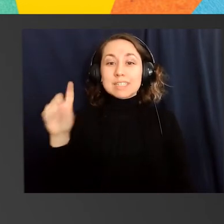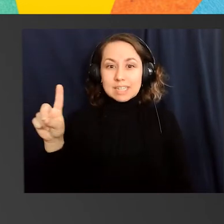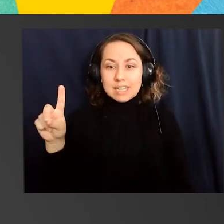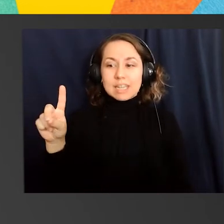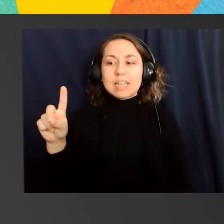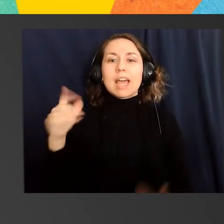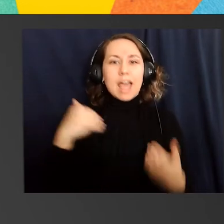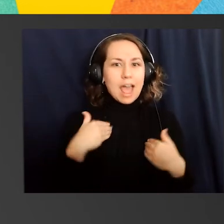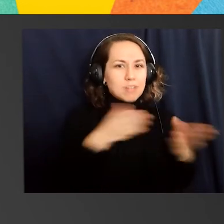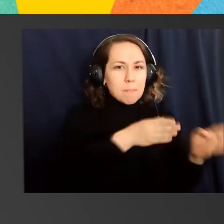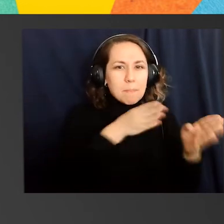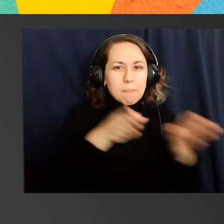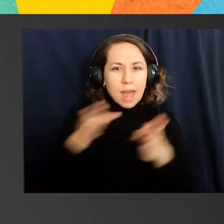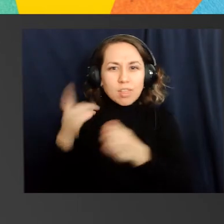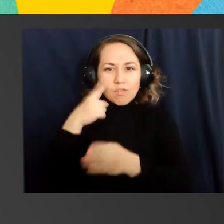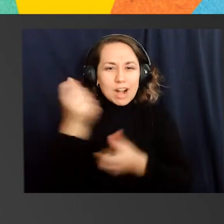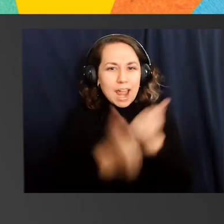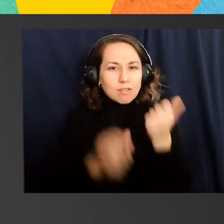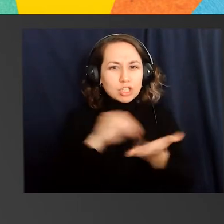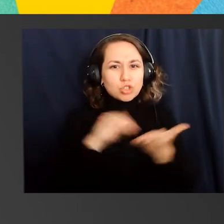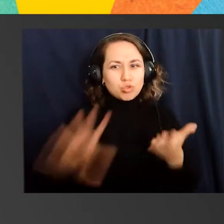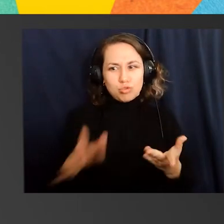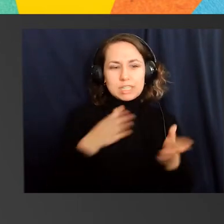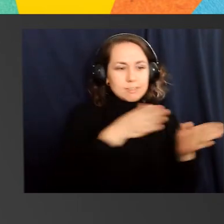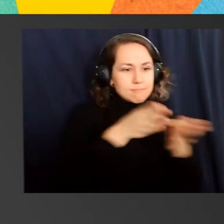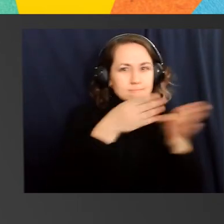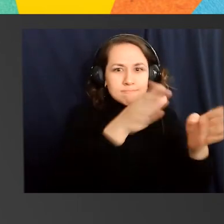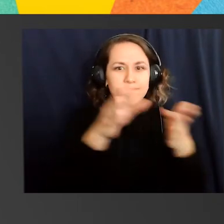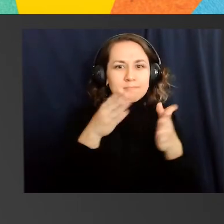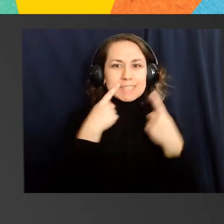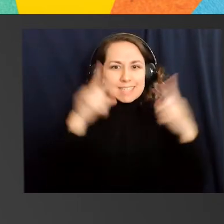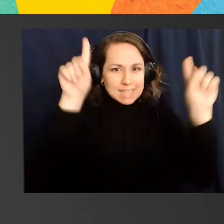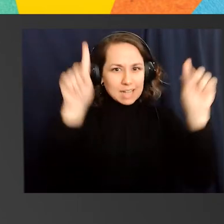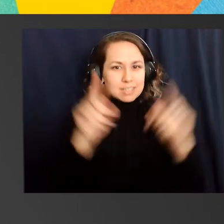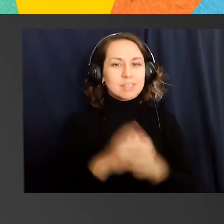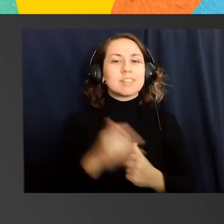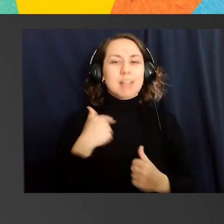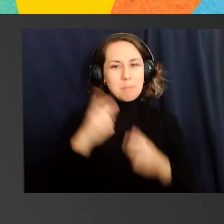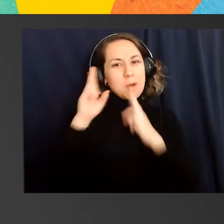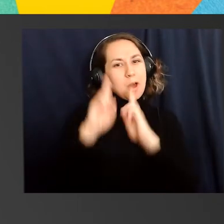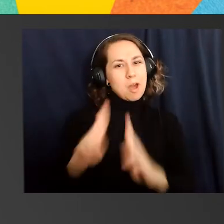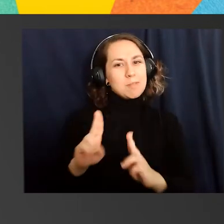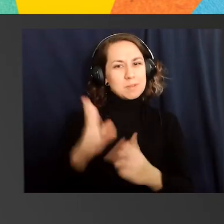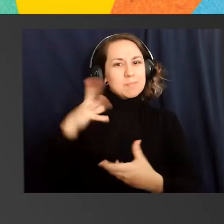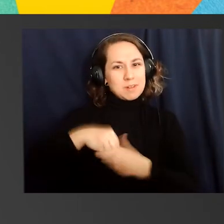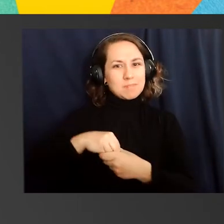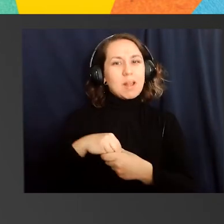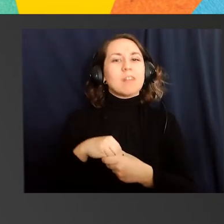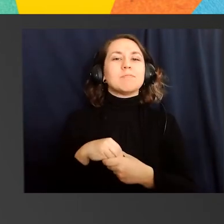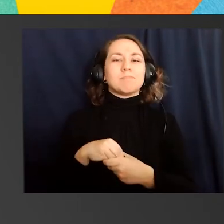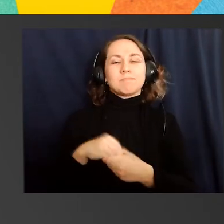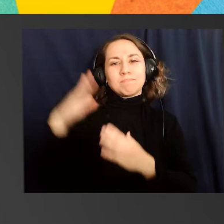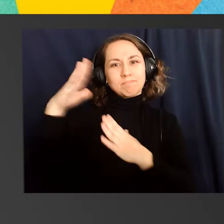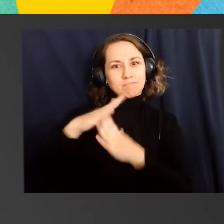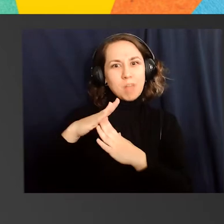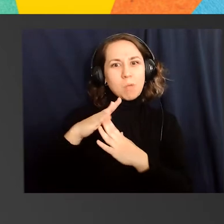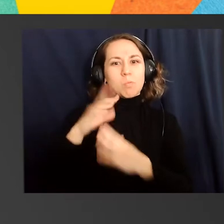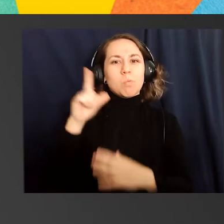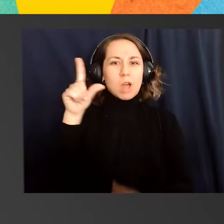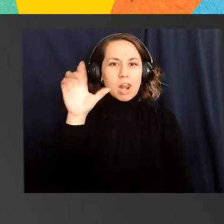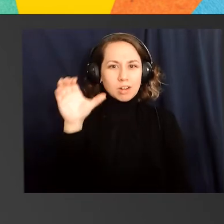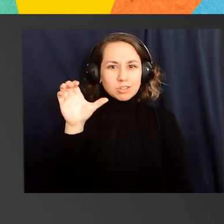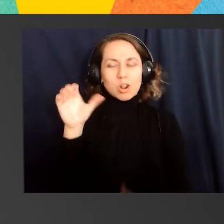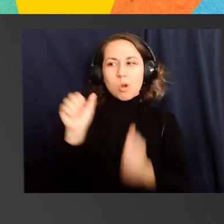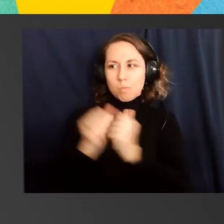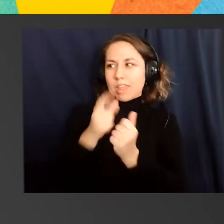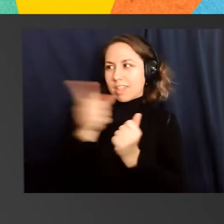Escolar de Santa Ana tiene sendas para el éxito de todos los alumnos. Es un honor ser parte de los 100 mejores junto con estos